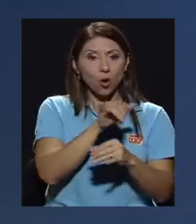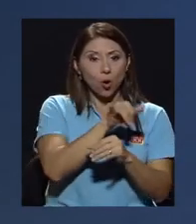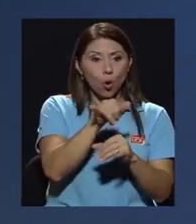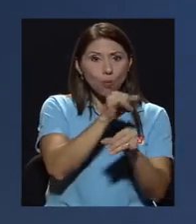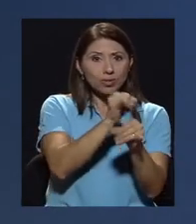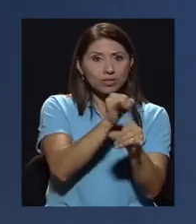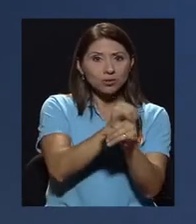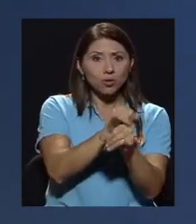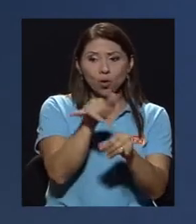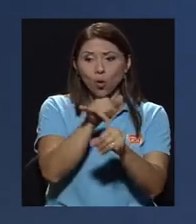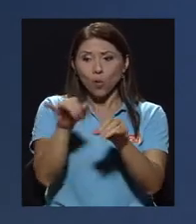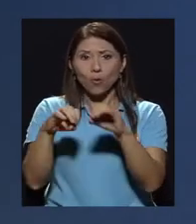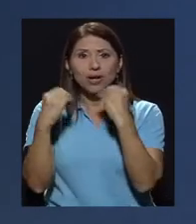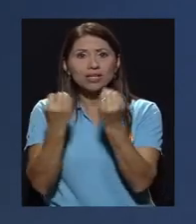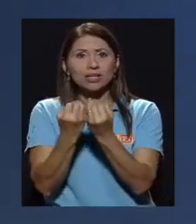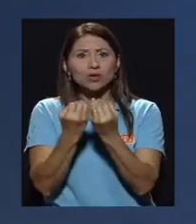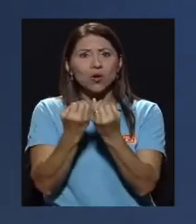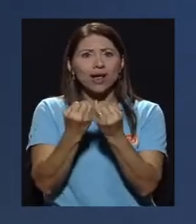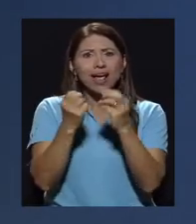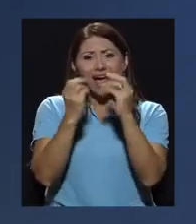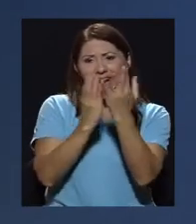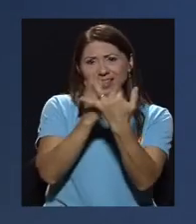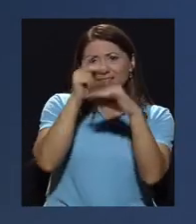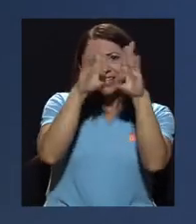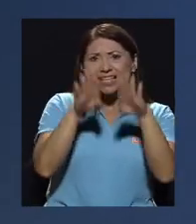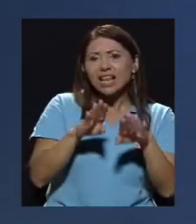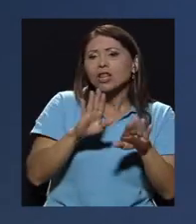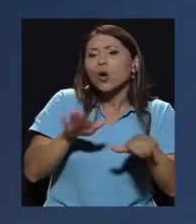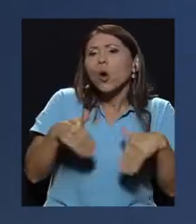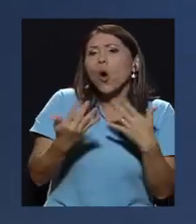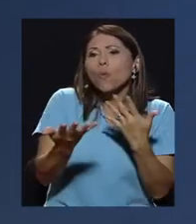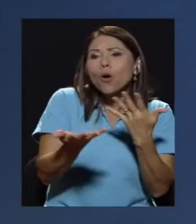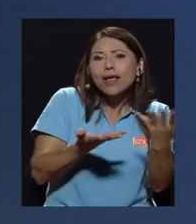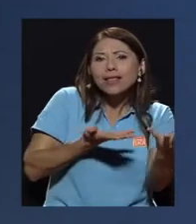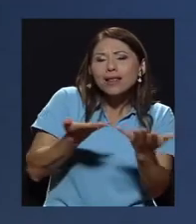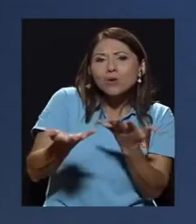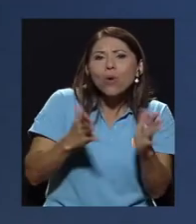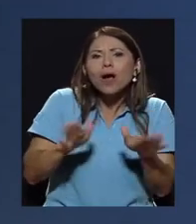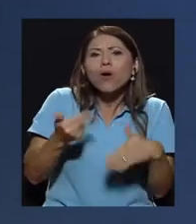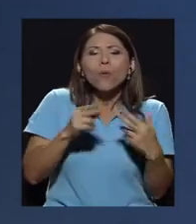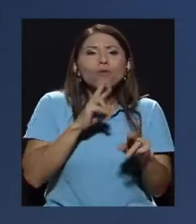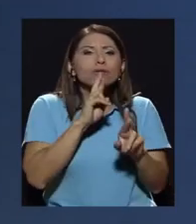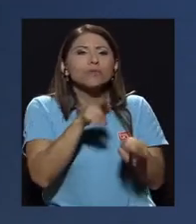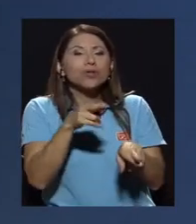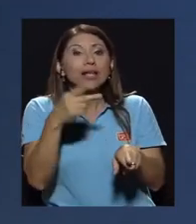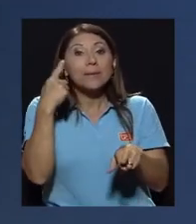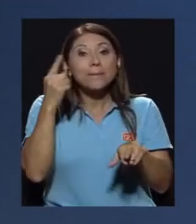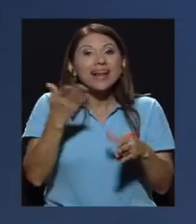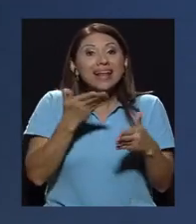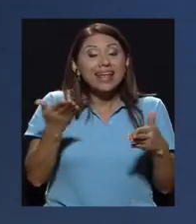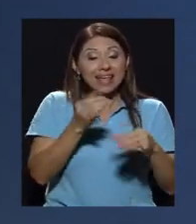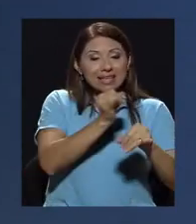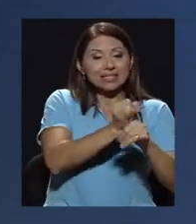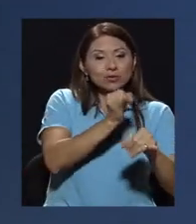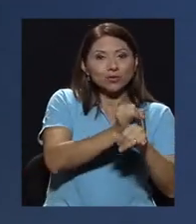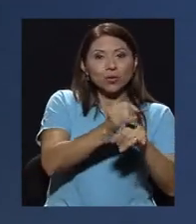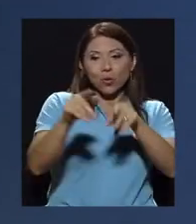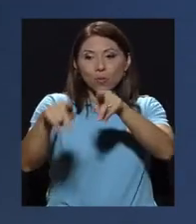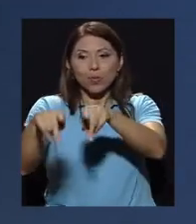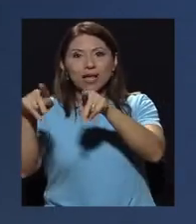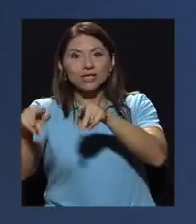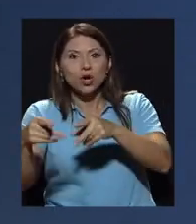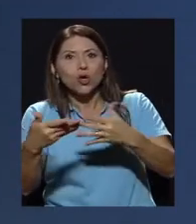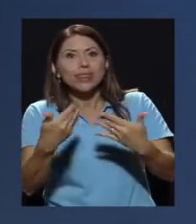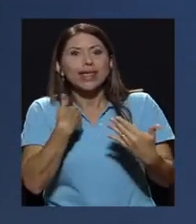interactúan en Internet y cómo responden, ¿verdad? Para que haya ese diálogo entre institución y población, sin embargo,